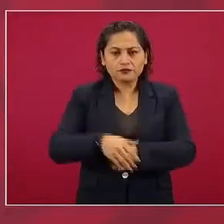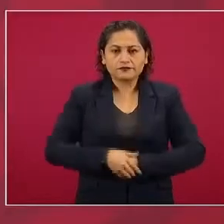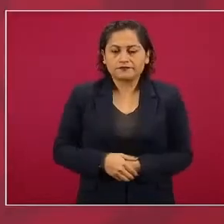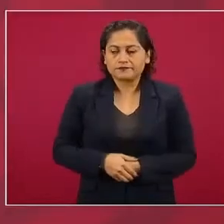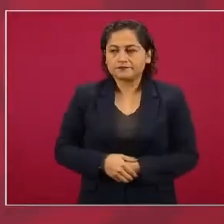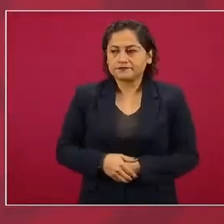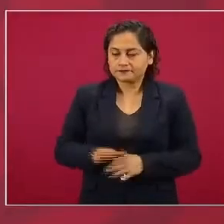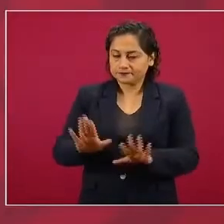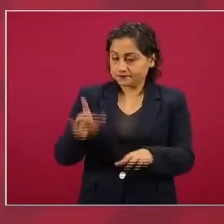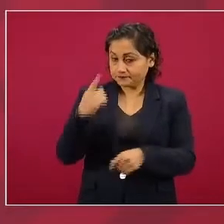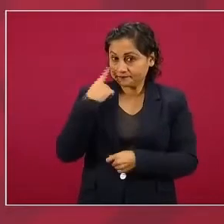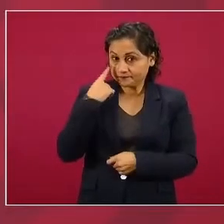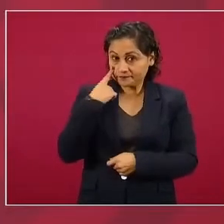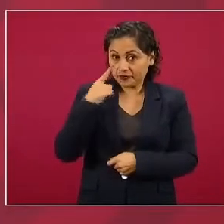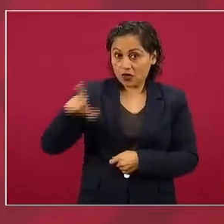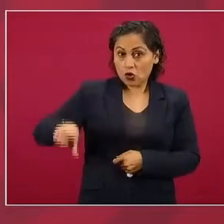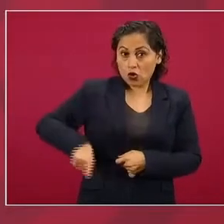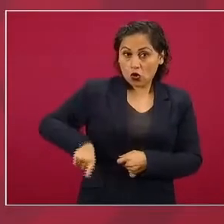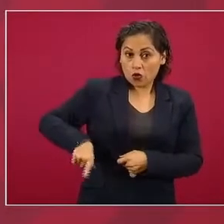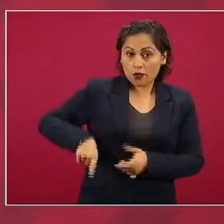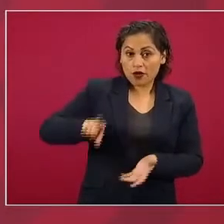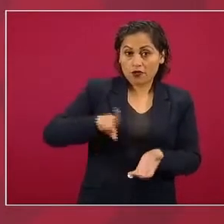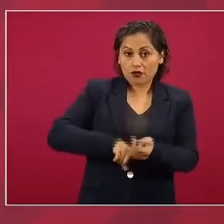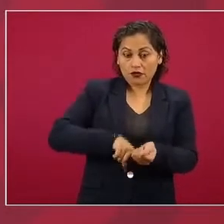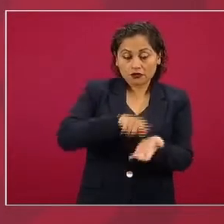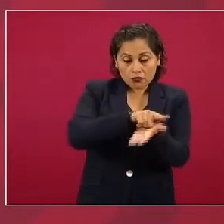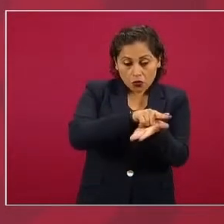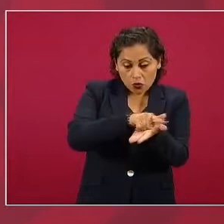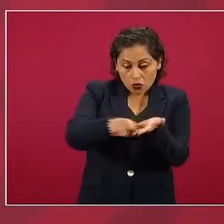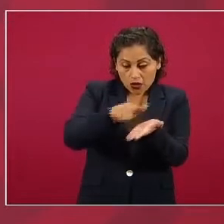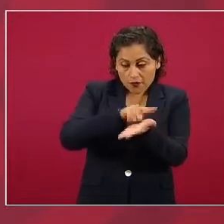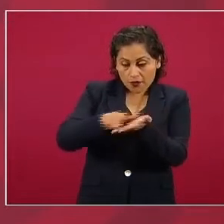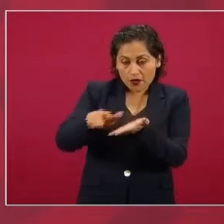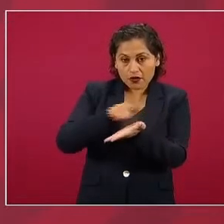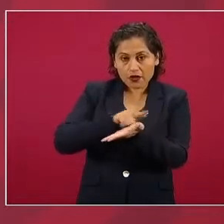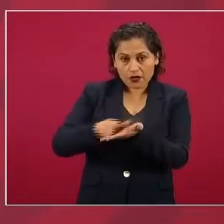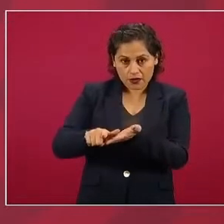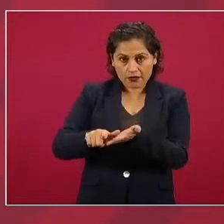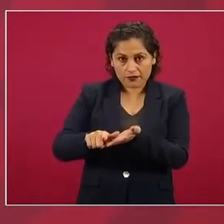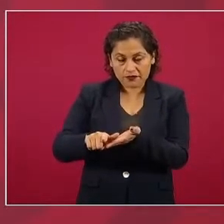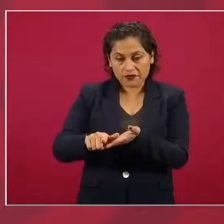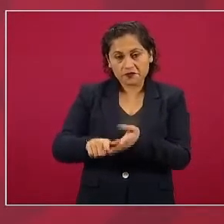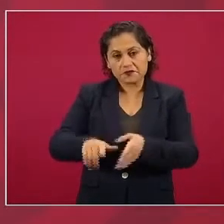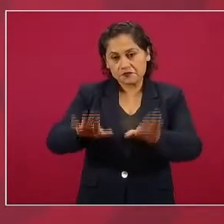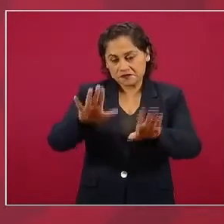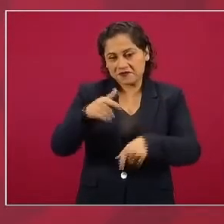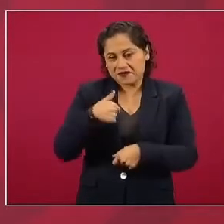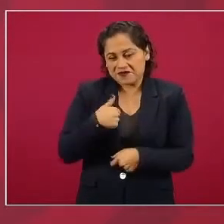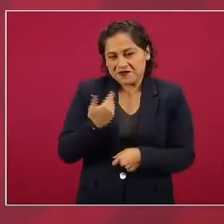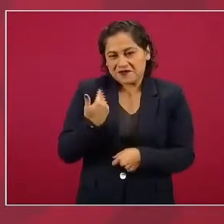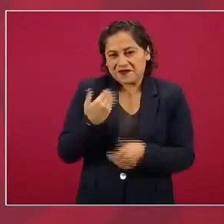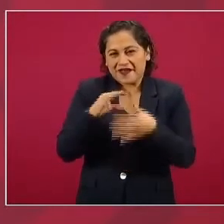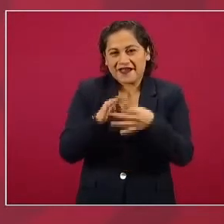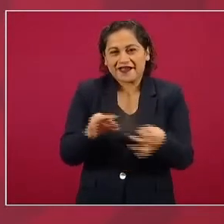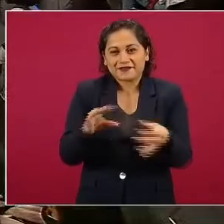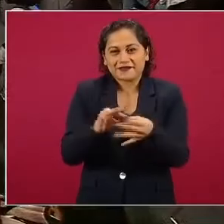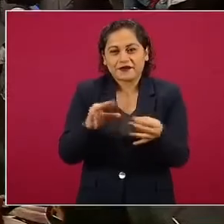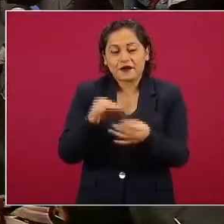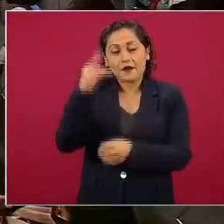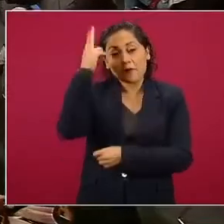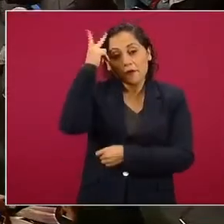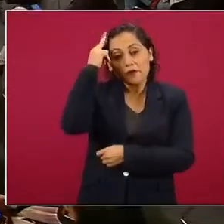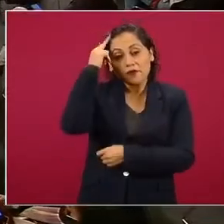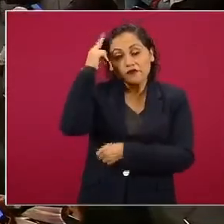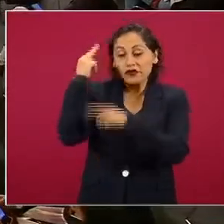parte de lo mismo. Hablaba yo de que Porfirio Díaz dominó 34